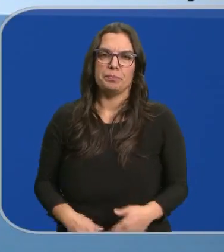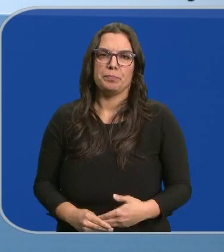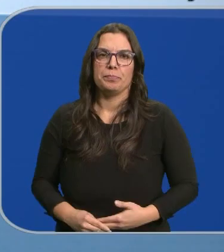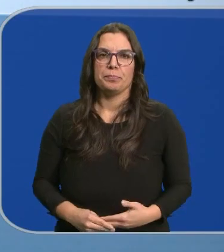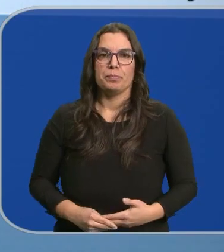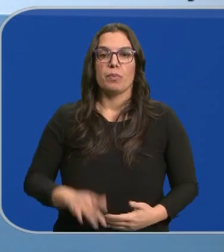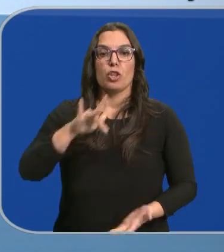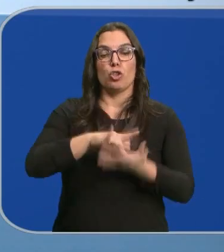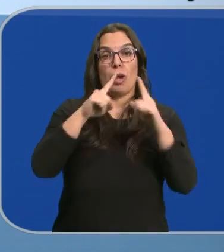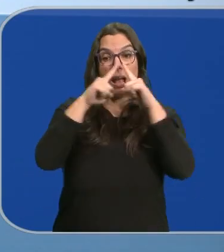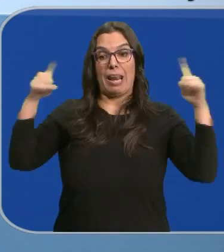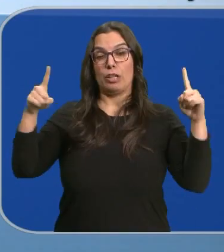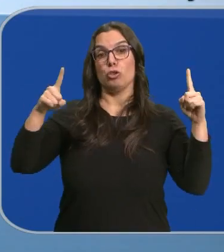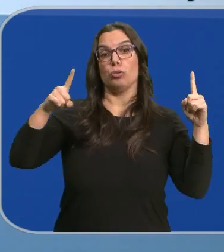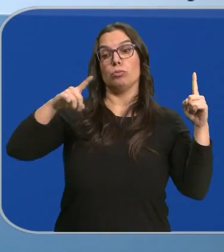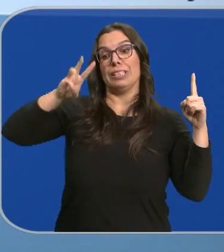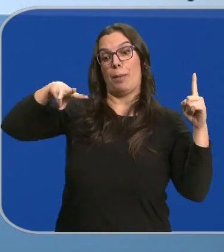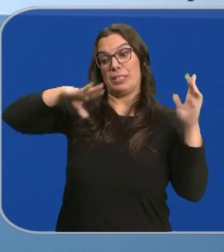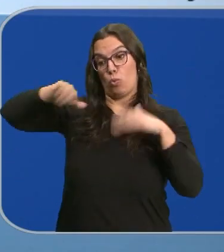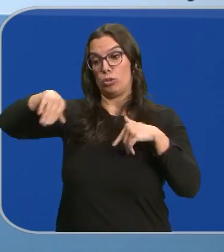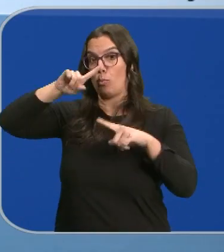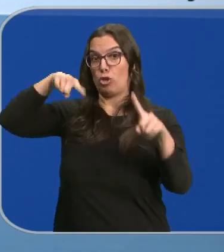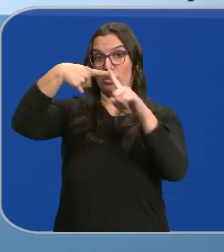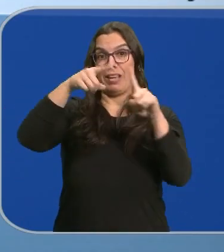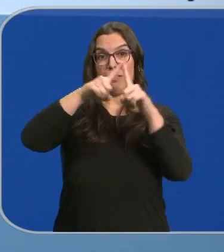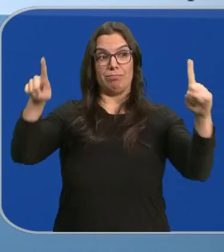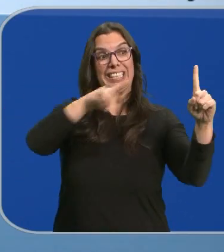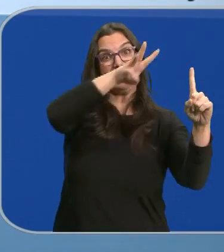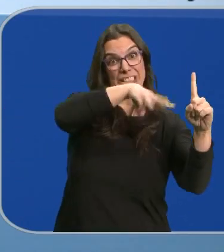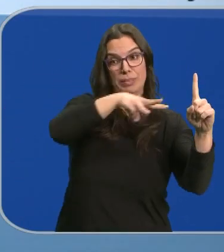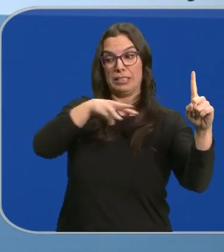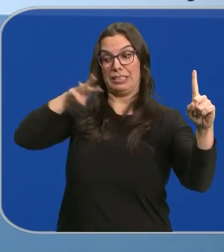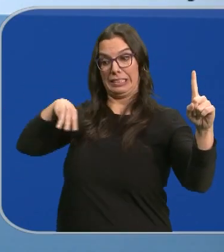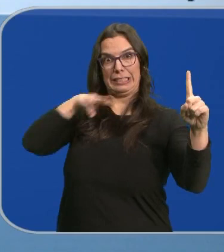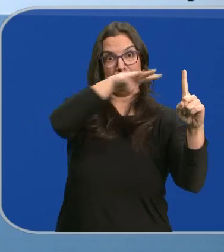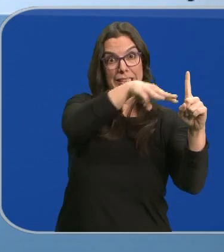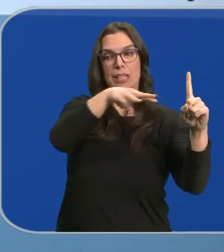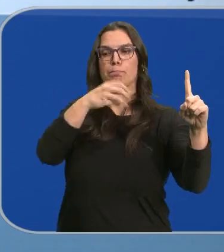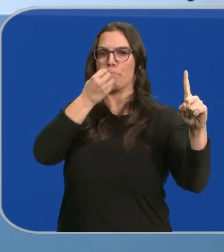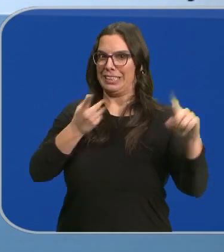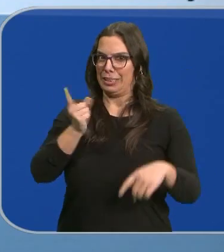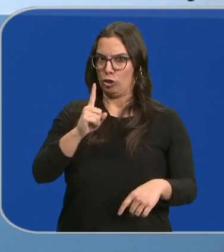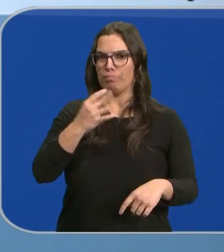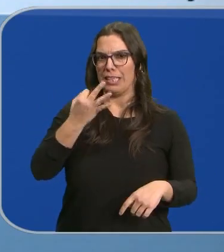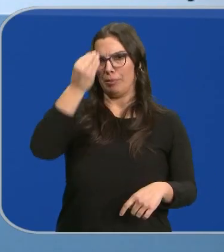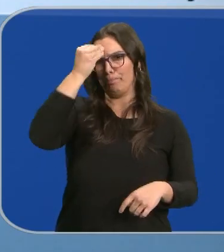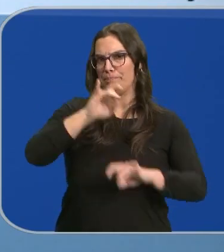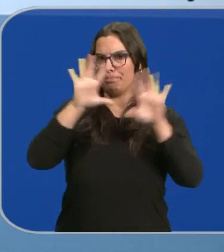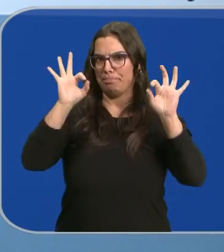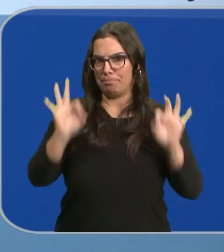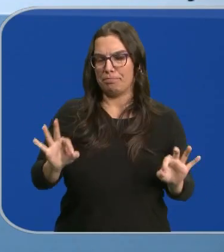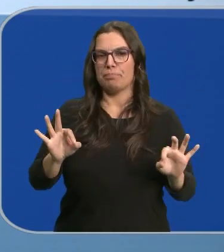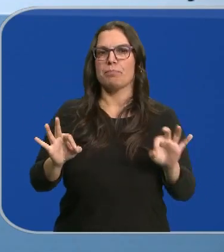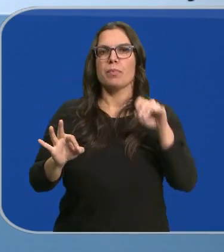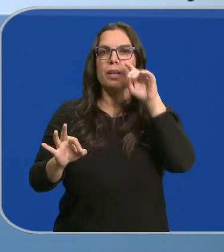El cuarto trimestre de este año y el primero del que viene pues no van a ser trimestres buenos, y esto tenemos que ser conscientes y